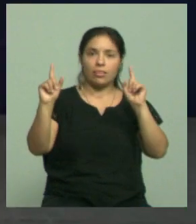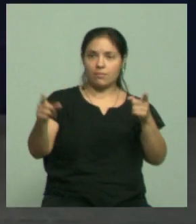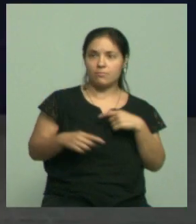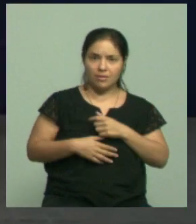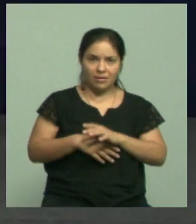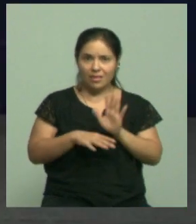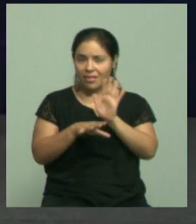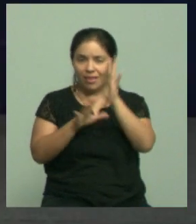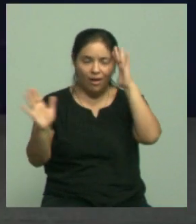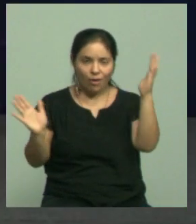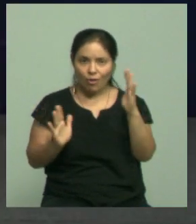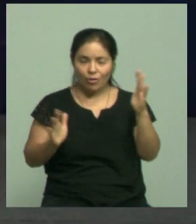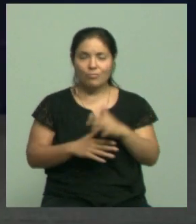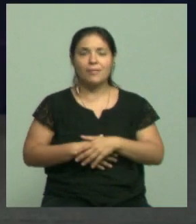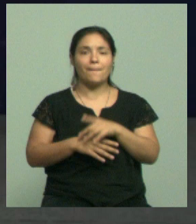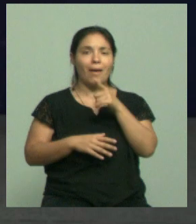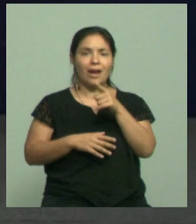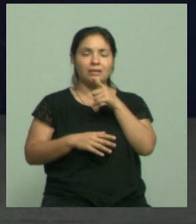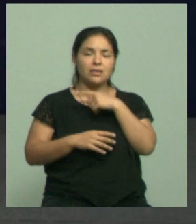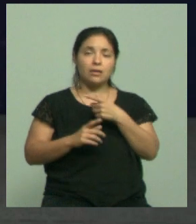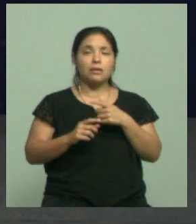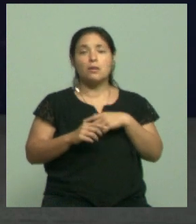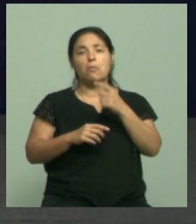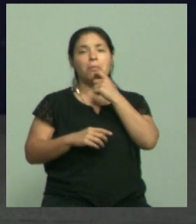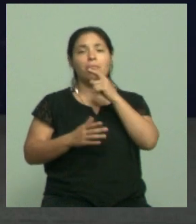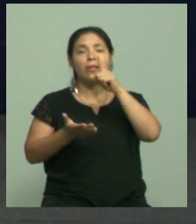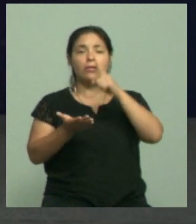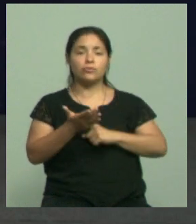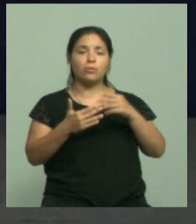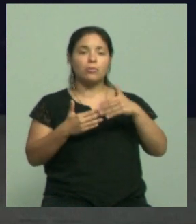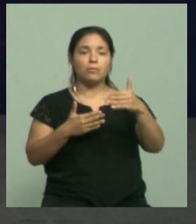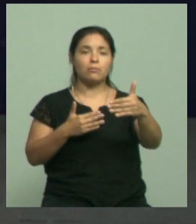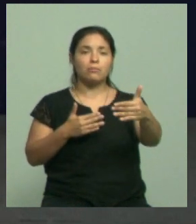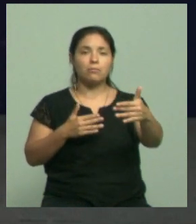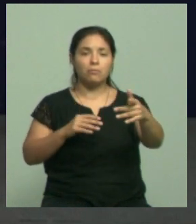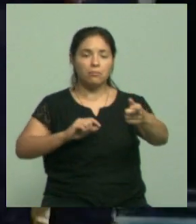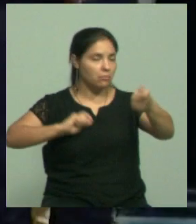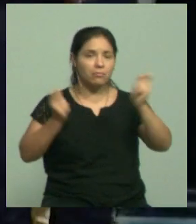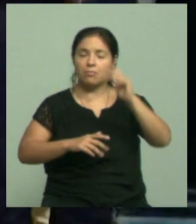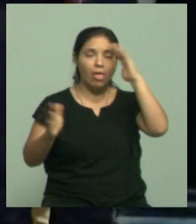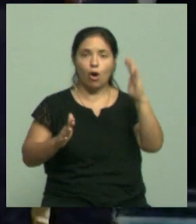moneda corriente últimamente, y lo otro tiene que ver con